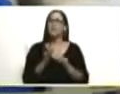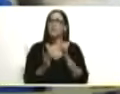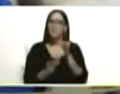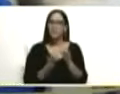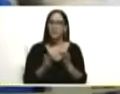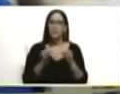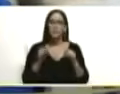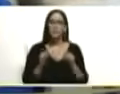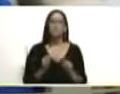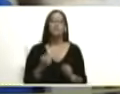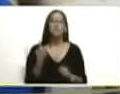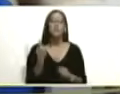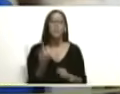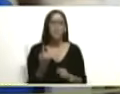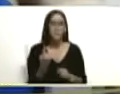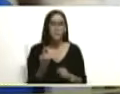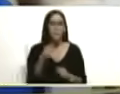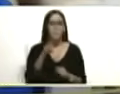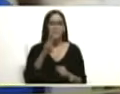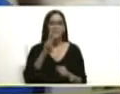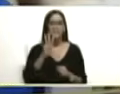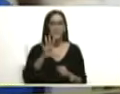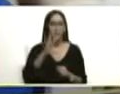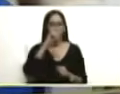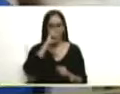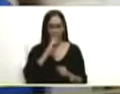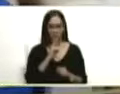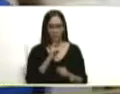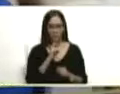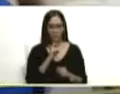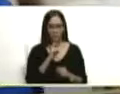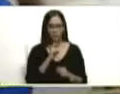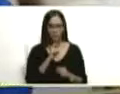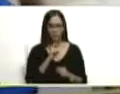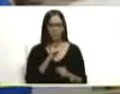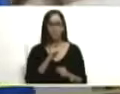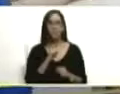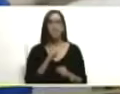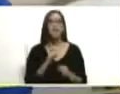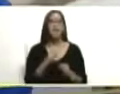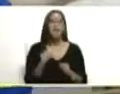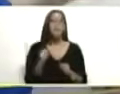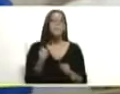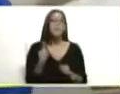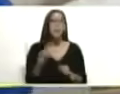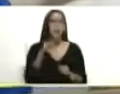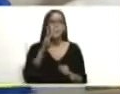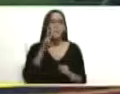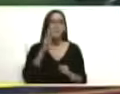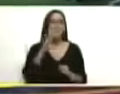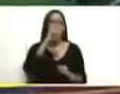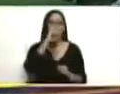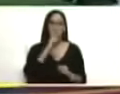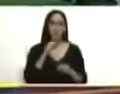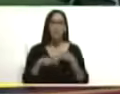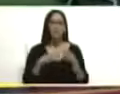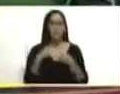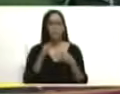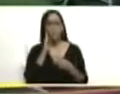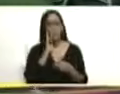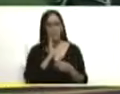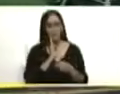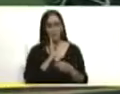estos apenas son los primeros 25 años. Los primeros 25 años de la Revolución